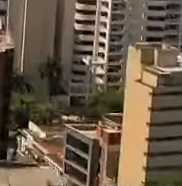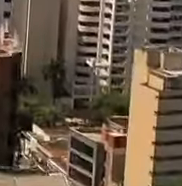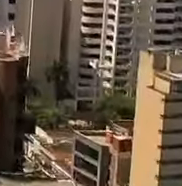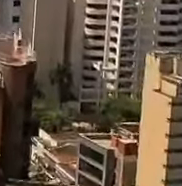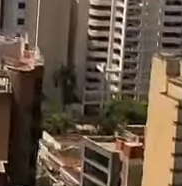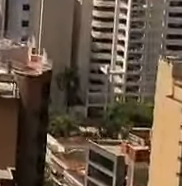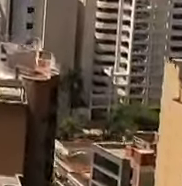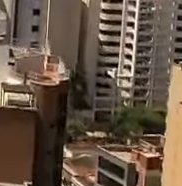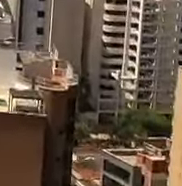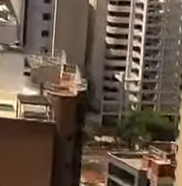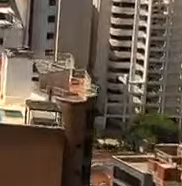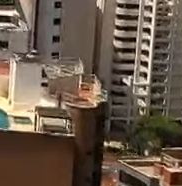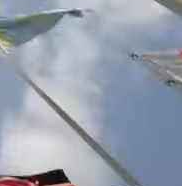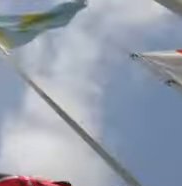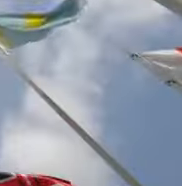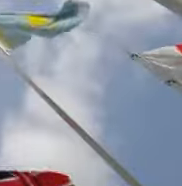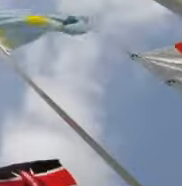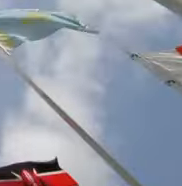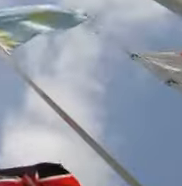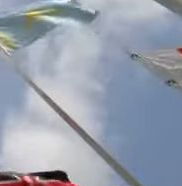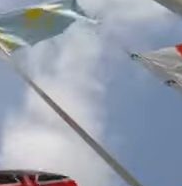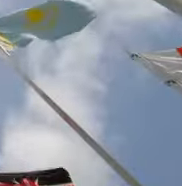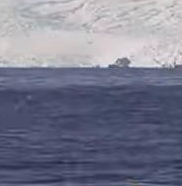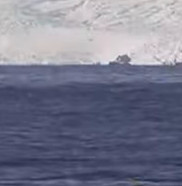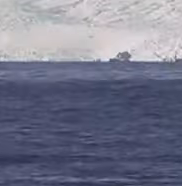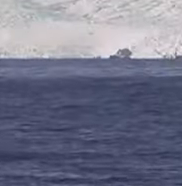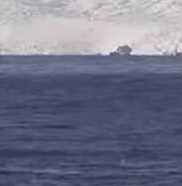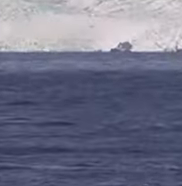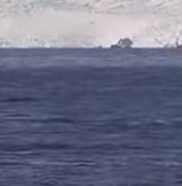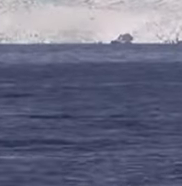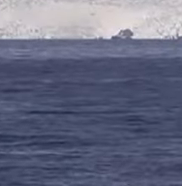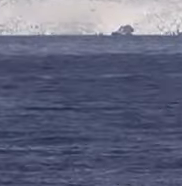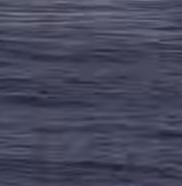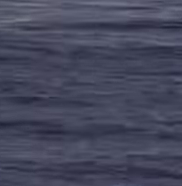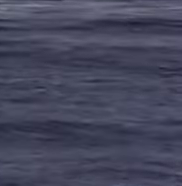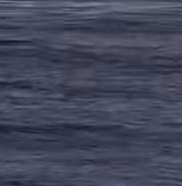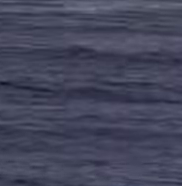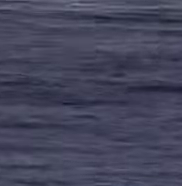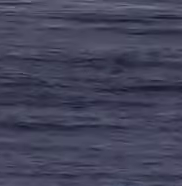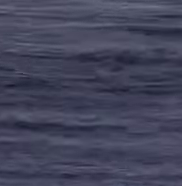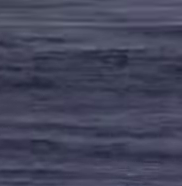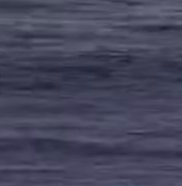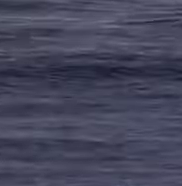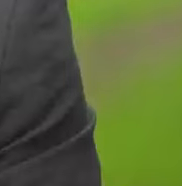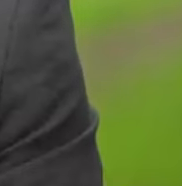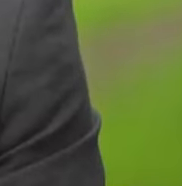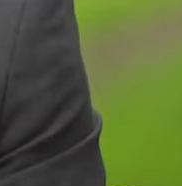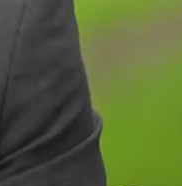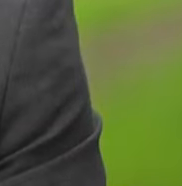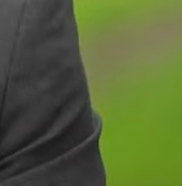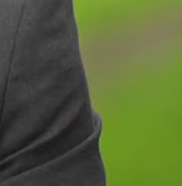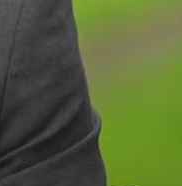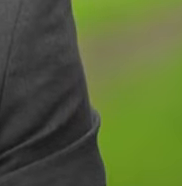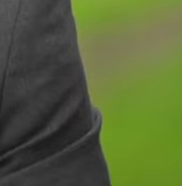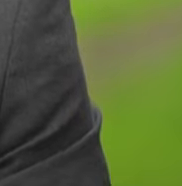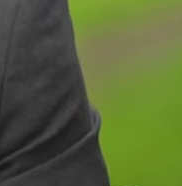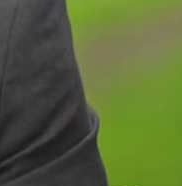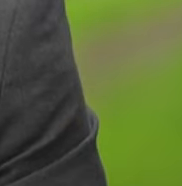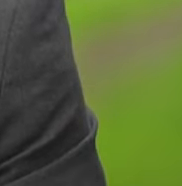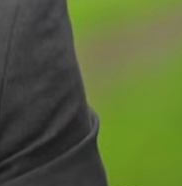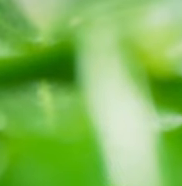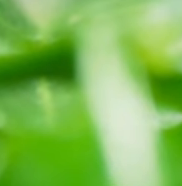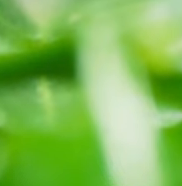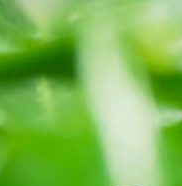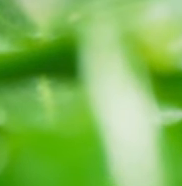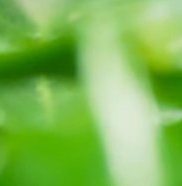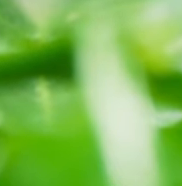Cali será la sede para recibir a las naciones. El cambio climático es inexorable, es decir, es una condena, pero la contaminación del aire la podemos